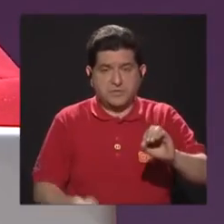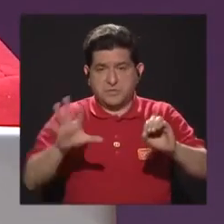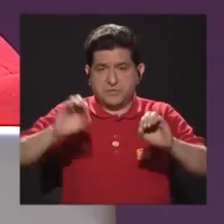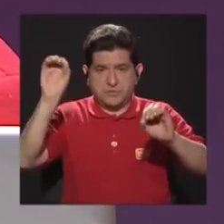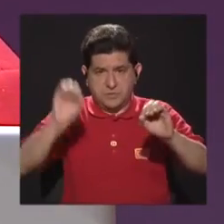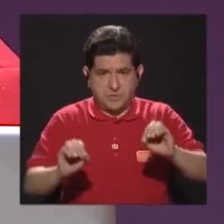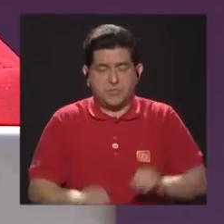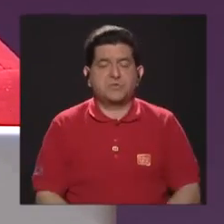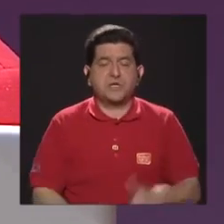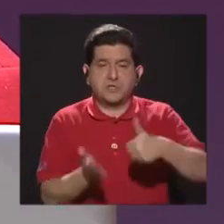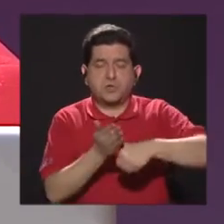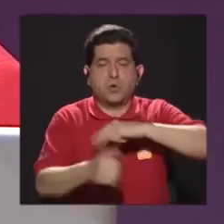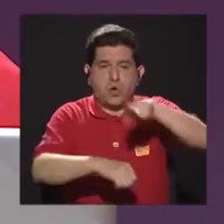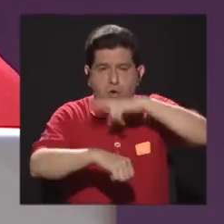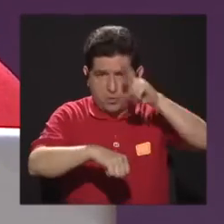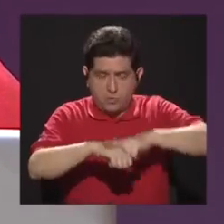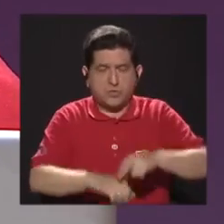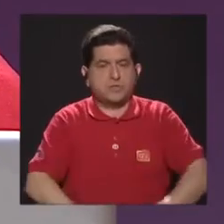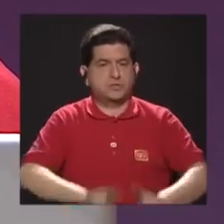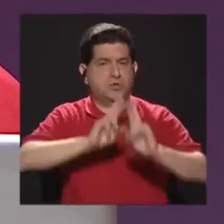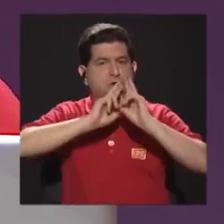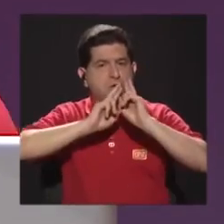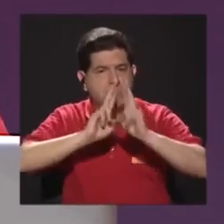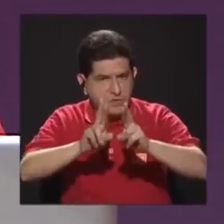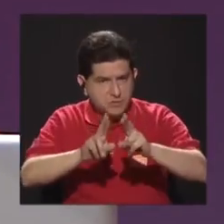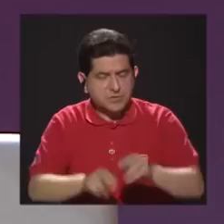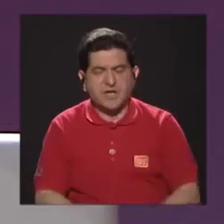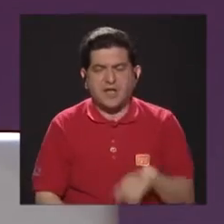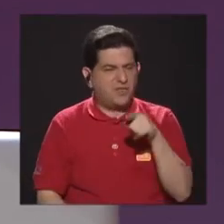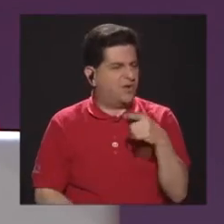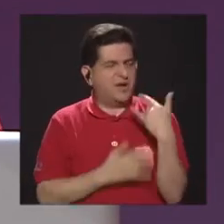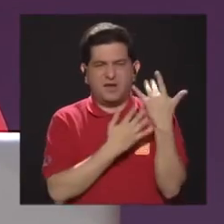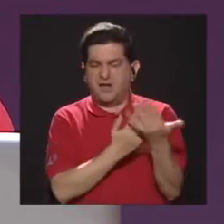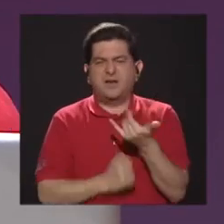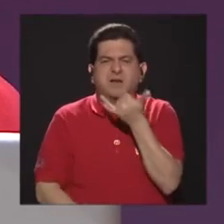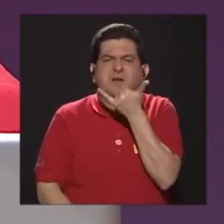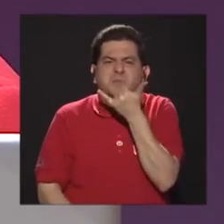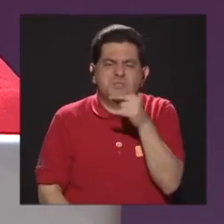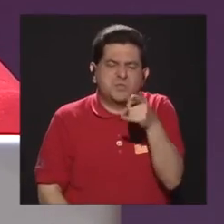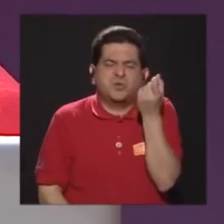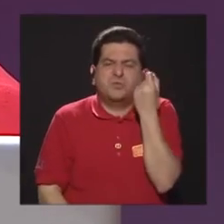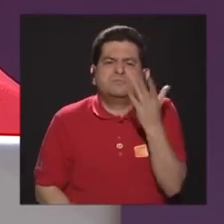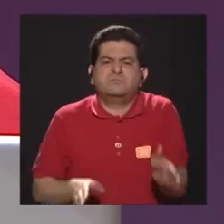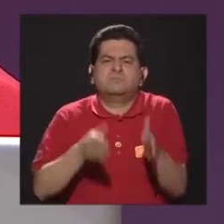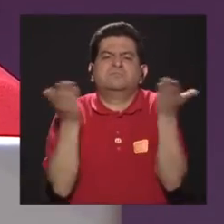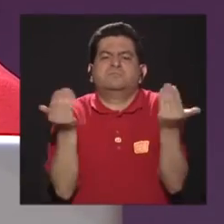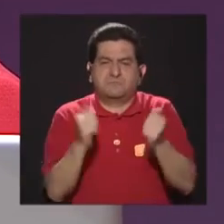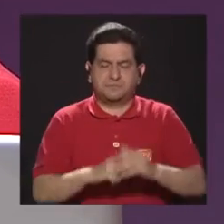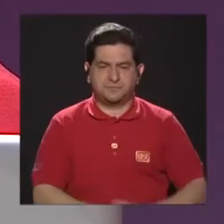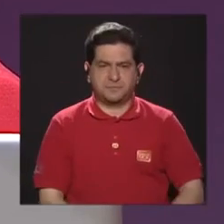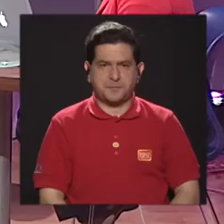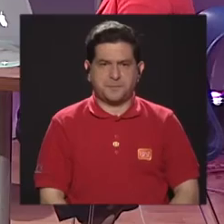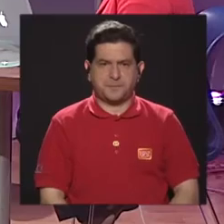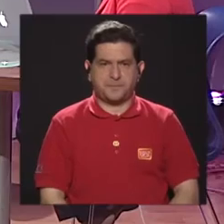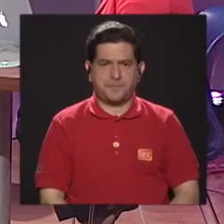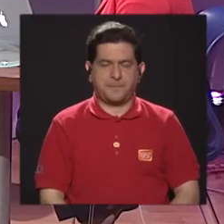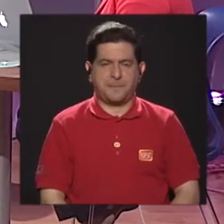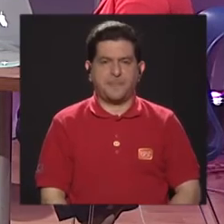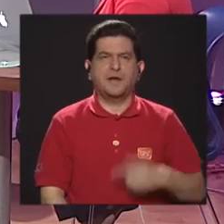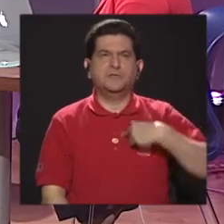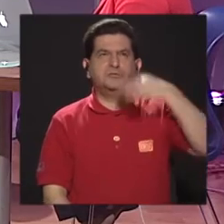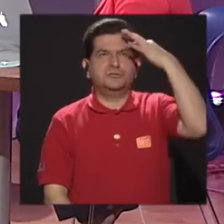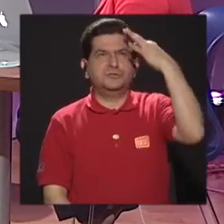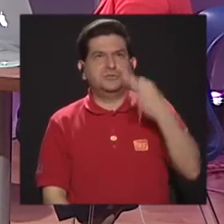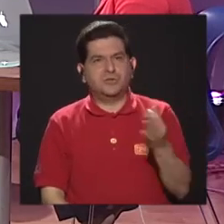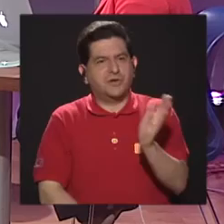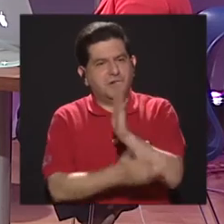elecciones nacionales y el resultado, se dice, no fue el que se esperaba. ¿Qué pasó? ¿Cómo interpretan eso? Bueno, yo creo que